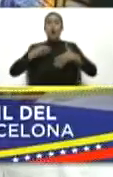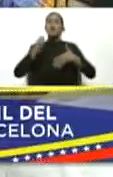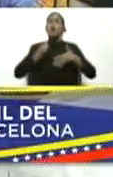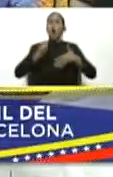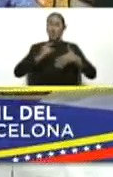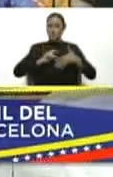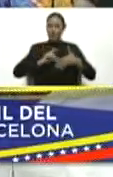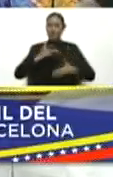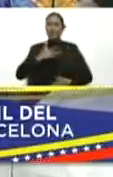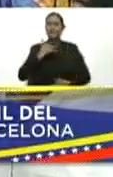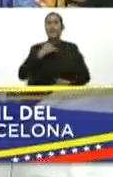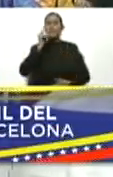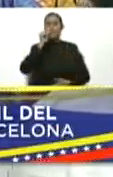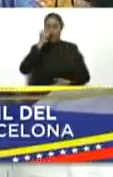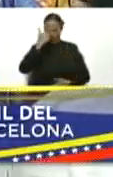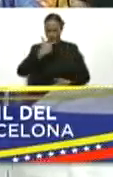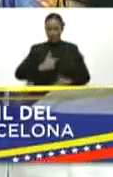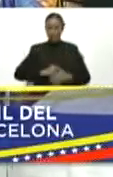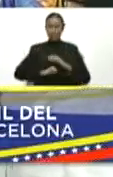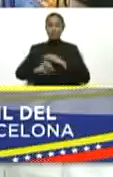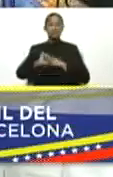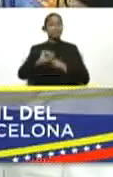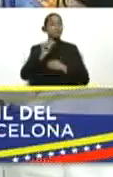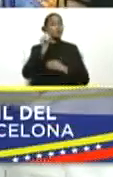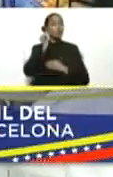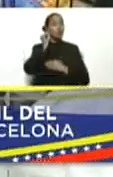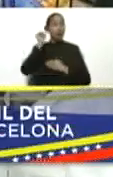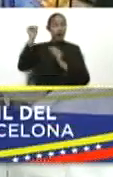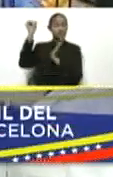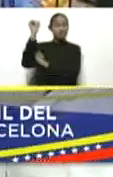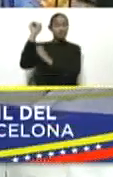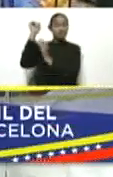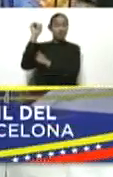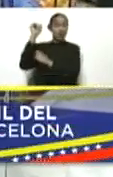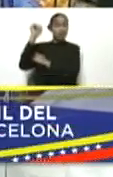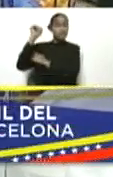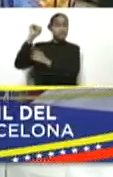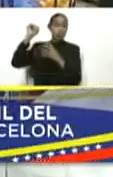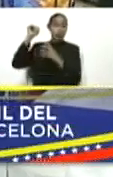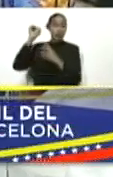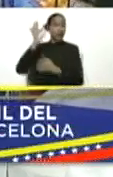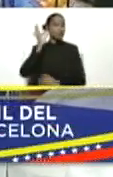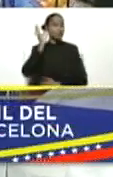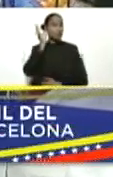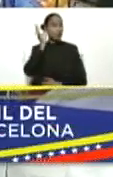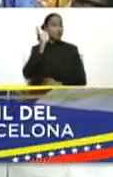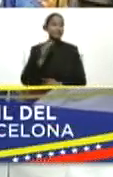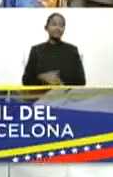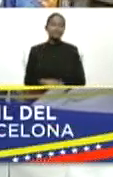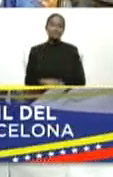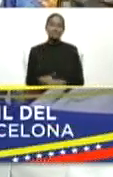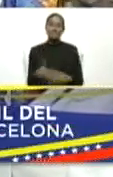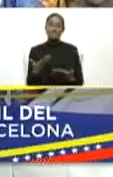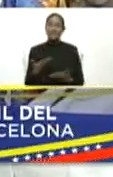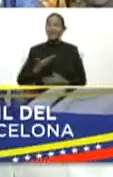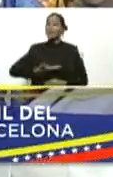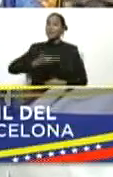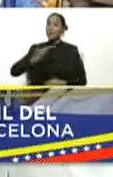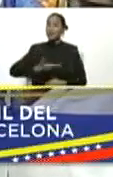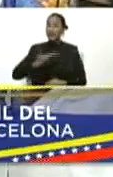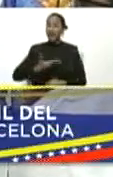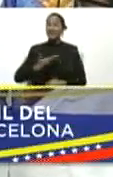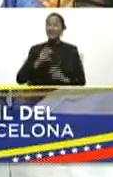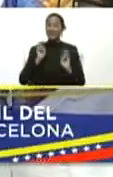imposible. Mujeres al poder. Así es. Así me gusta. Fíjense que esta parte es muy importante, porque aquí